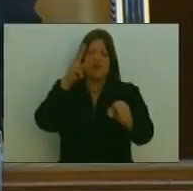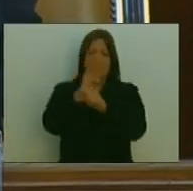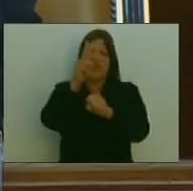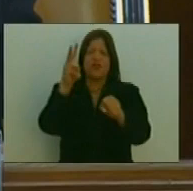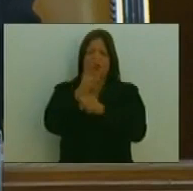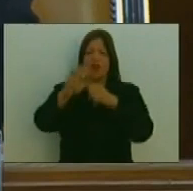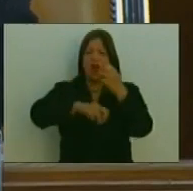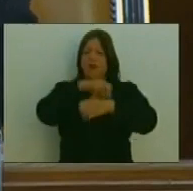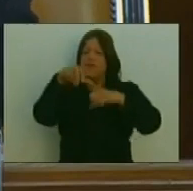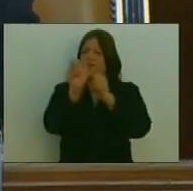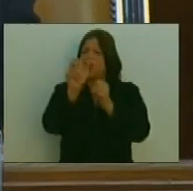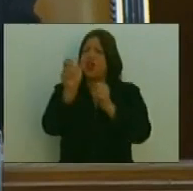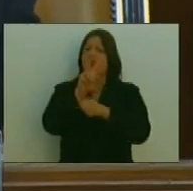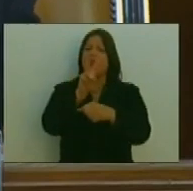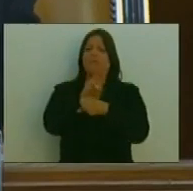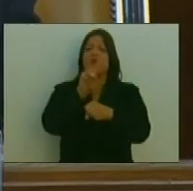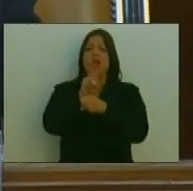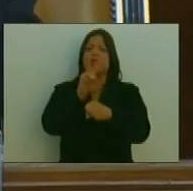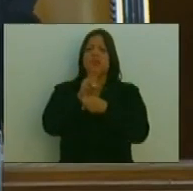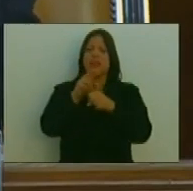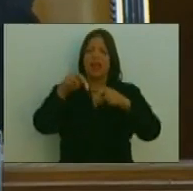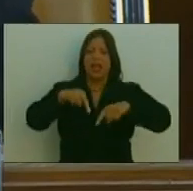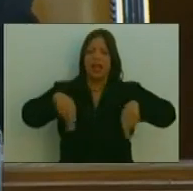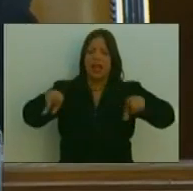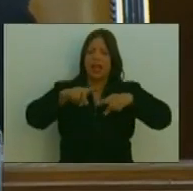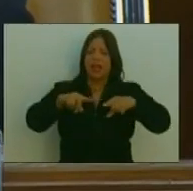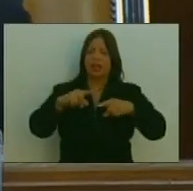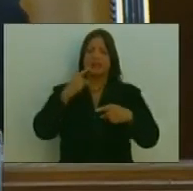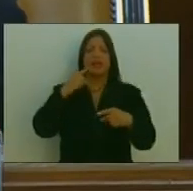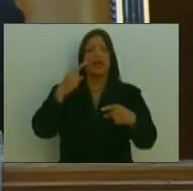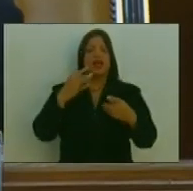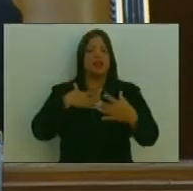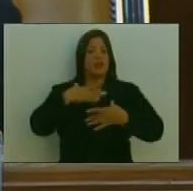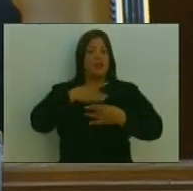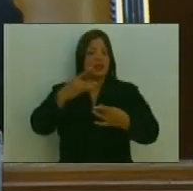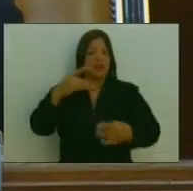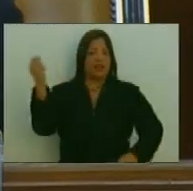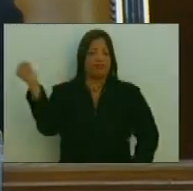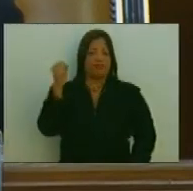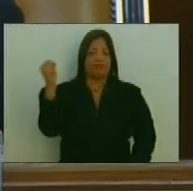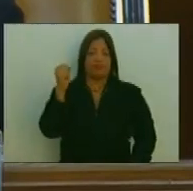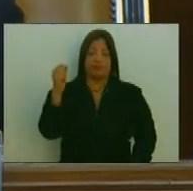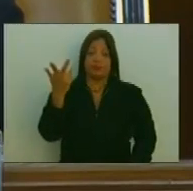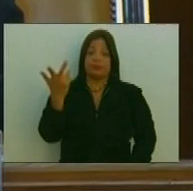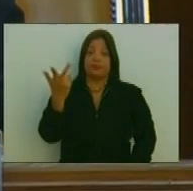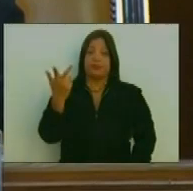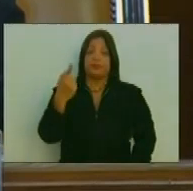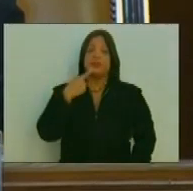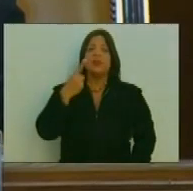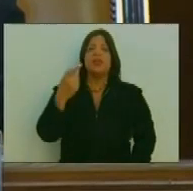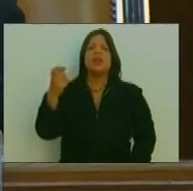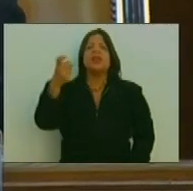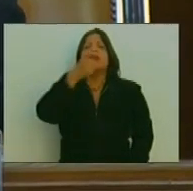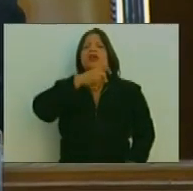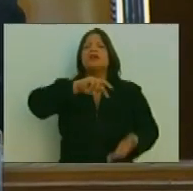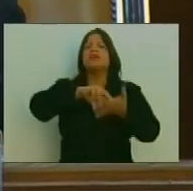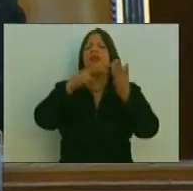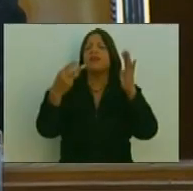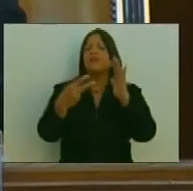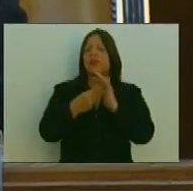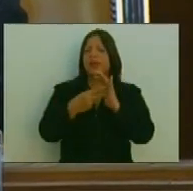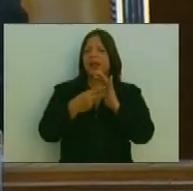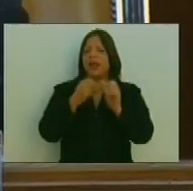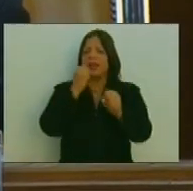pretender derrocar a gobiernos que no les son afines a sus intereses. Bueno, ¿qué buscan? ¿Para que